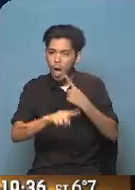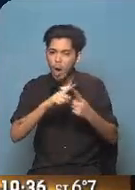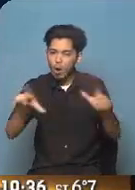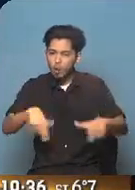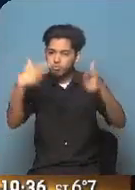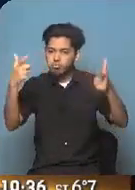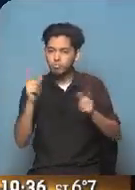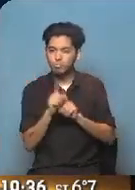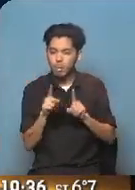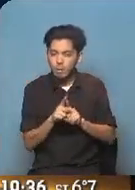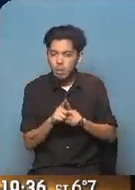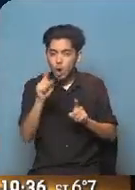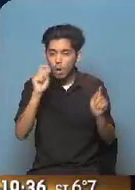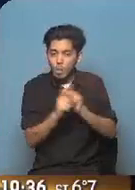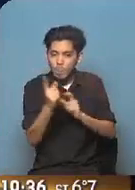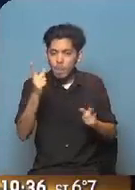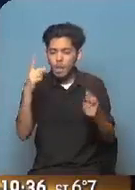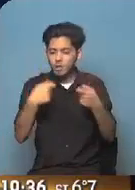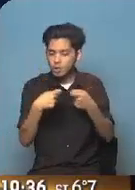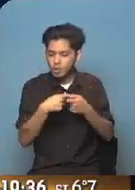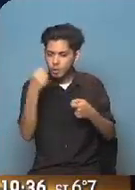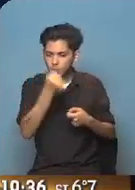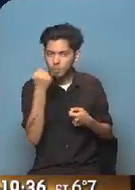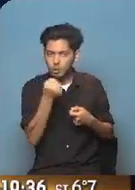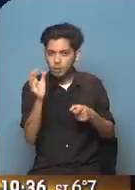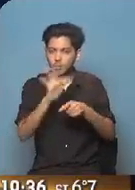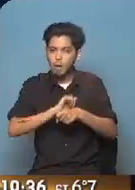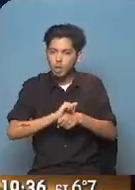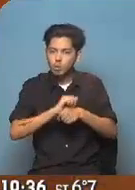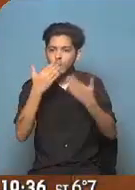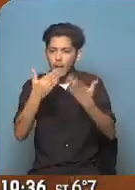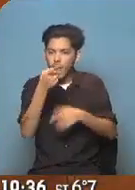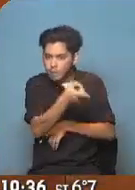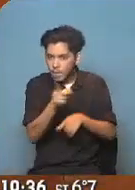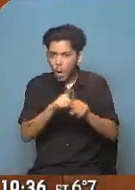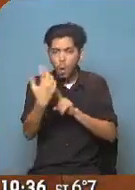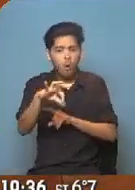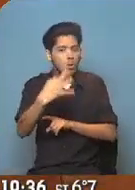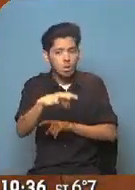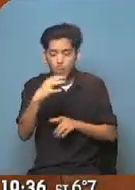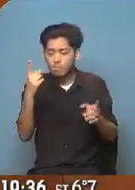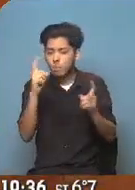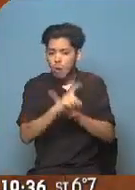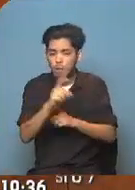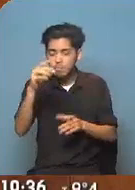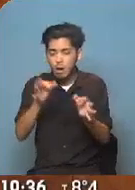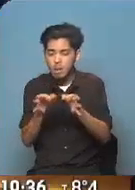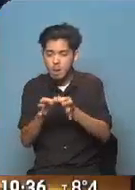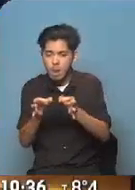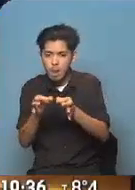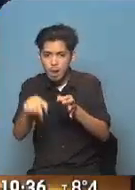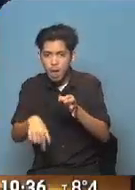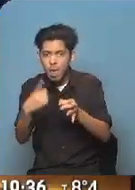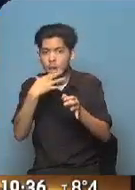hoy nos transformamos en un socio estratégico a partir del marco sur el único conflicto que nos queda es el islas malvinas y la realidad es que